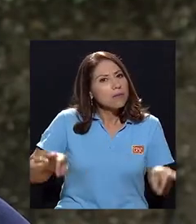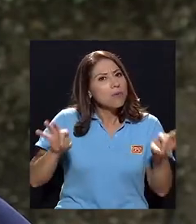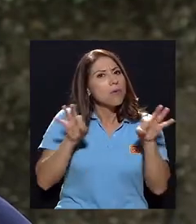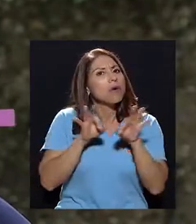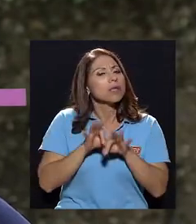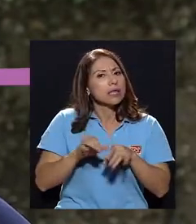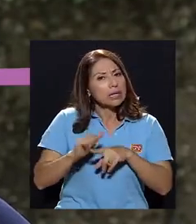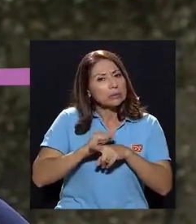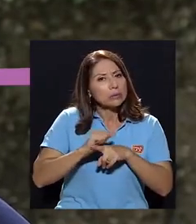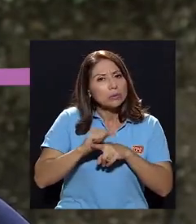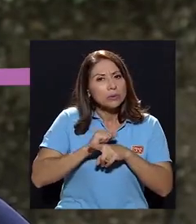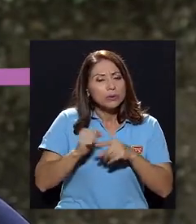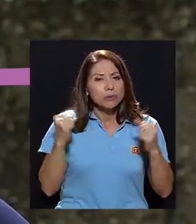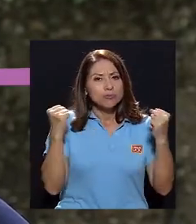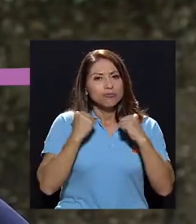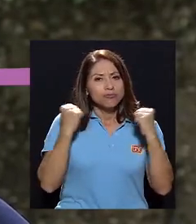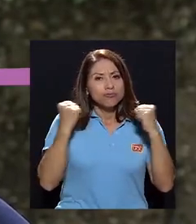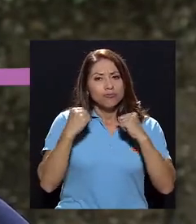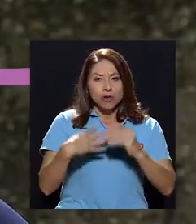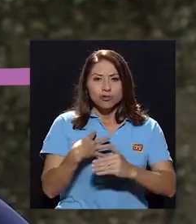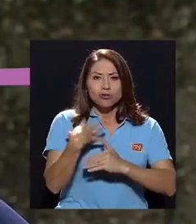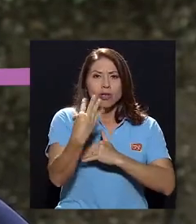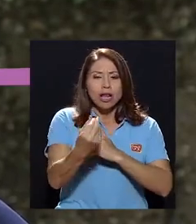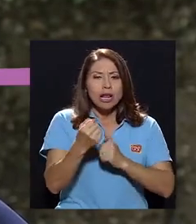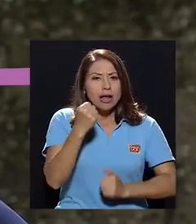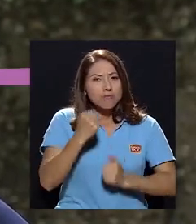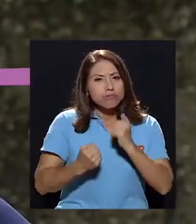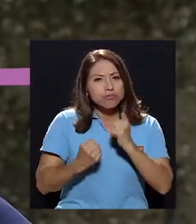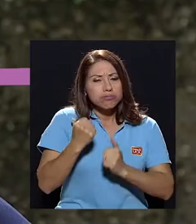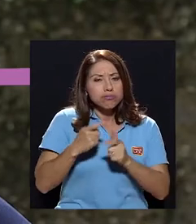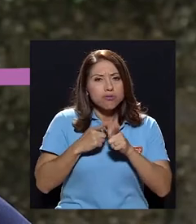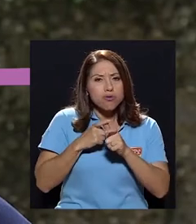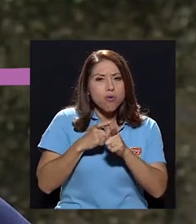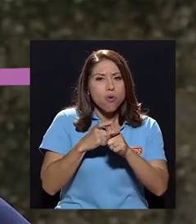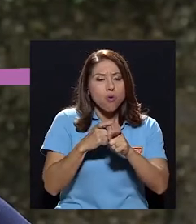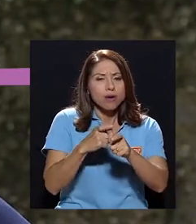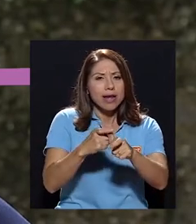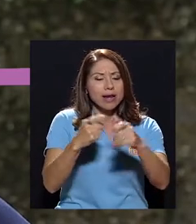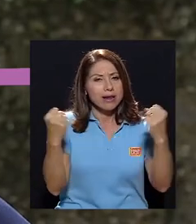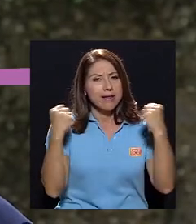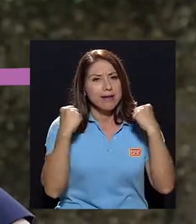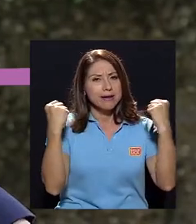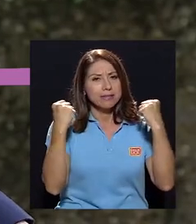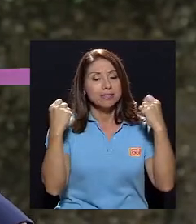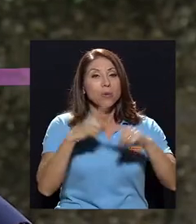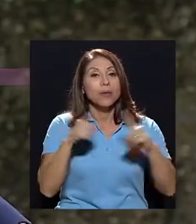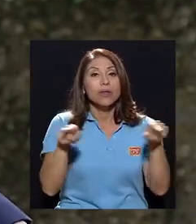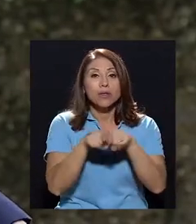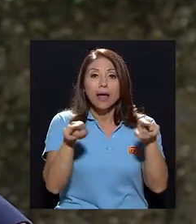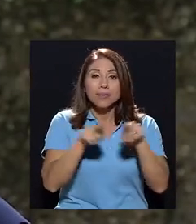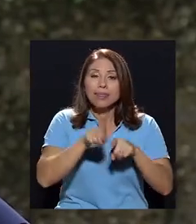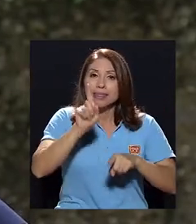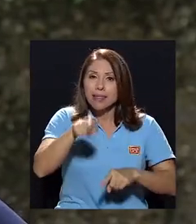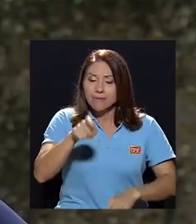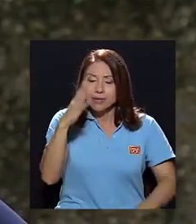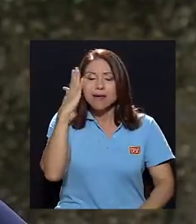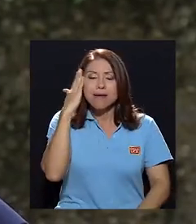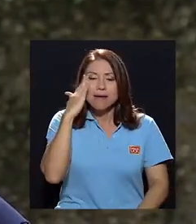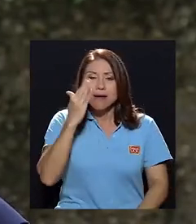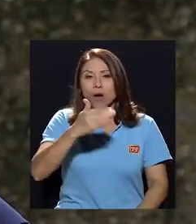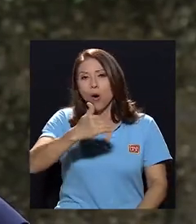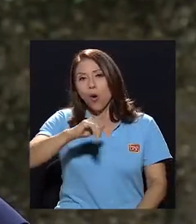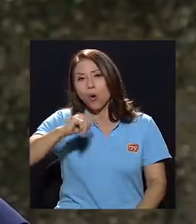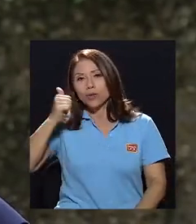ejercicio y que salgan a correr y que se animen a hacer ejercicio, pero que también tomen en cuenta quienes tienen otras